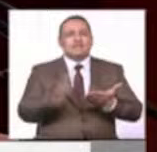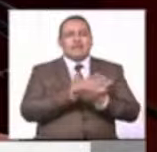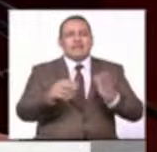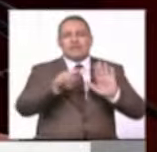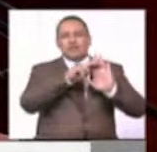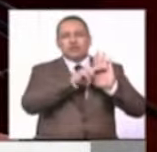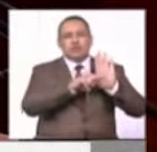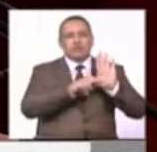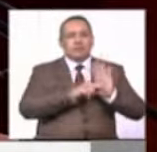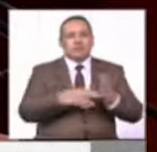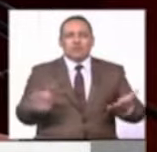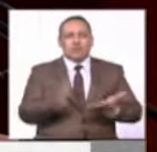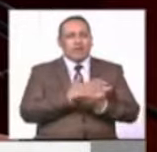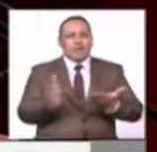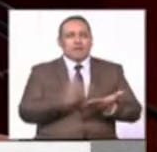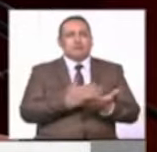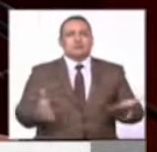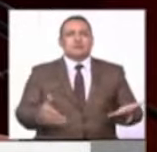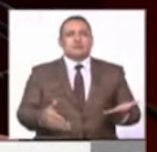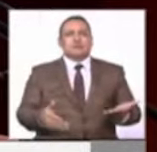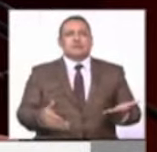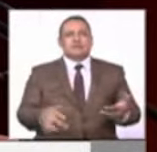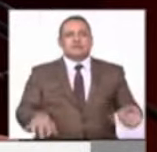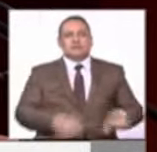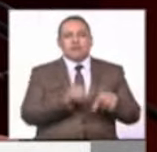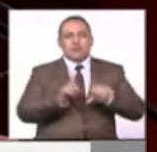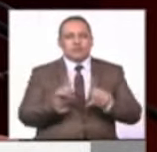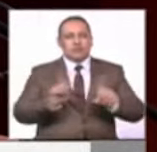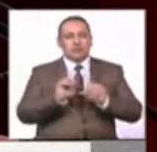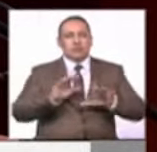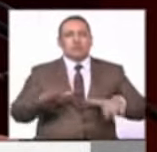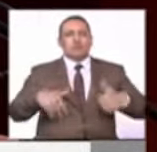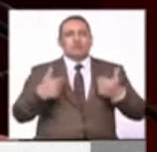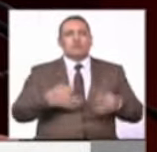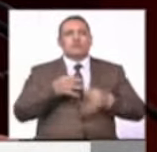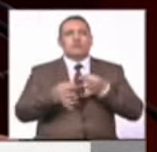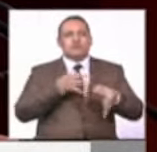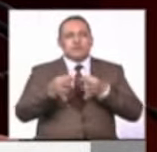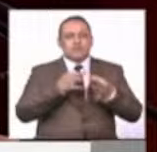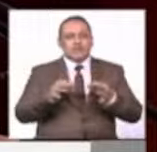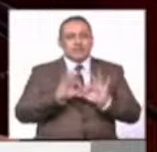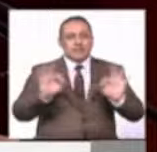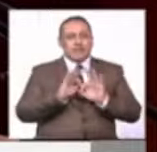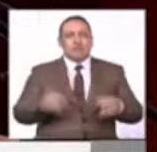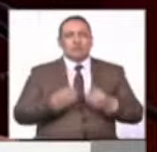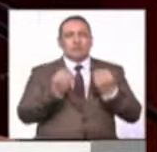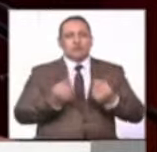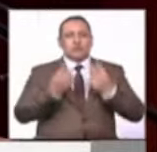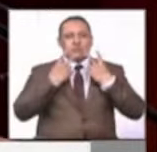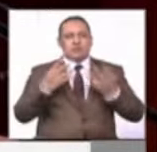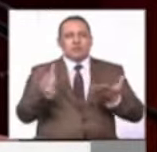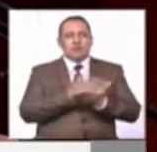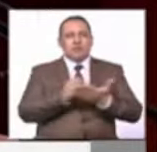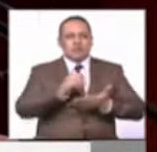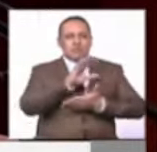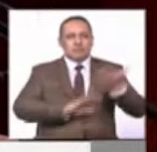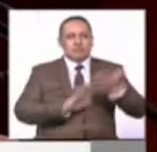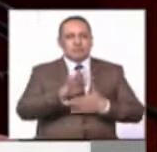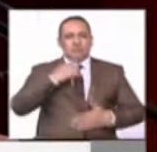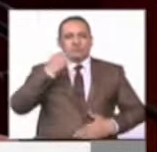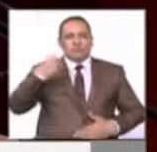Norma ninguna Norma y eso no lo ha podido indicar obviamente porque no existe el informe de la